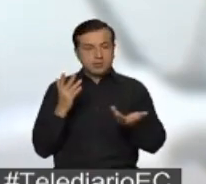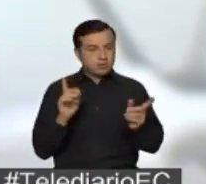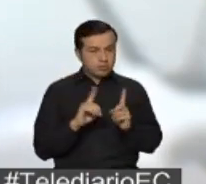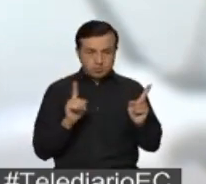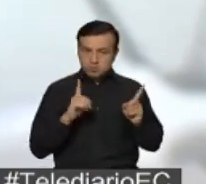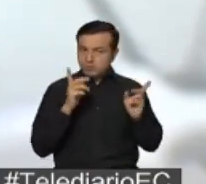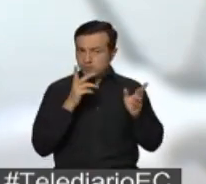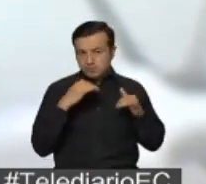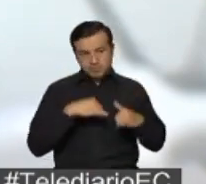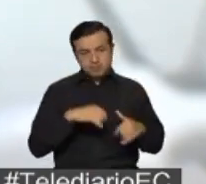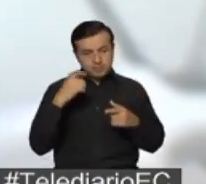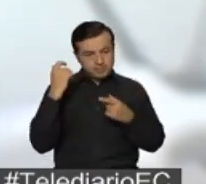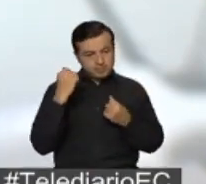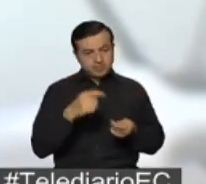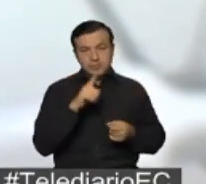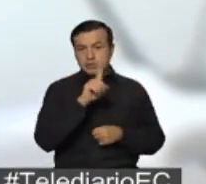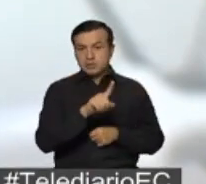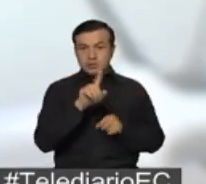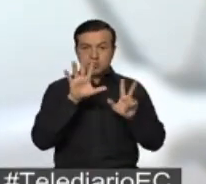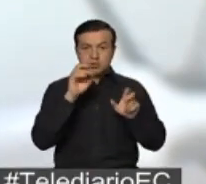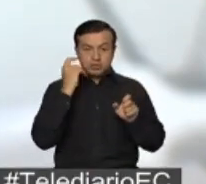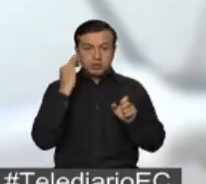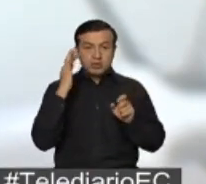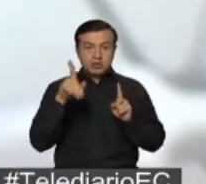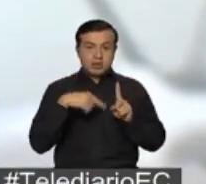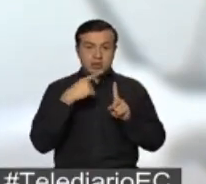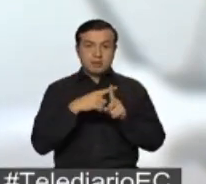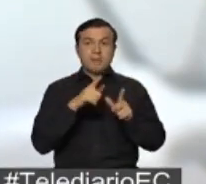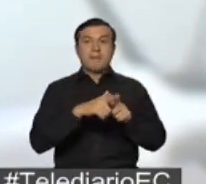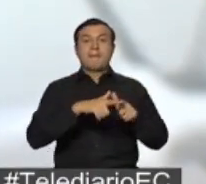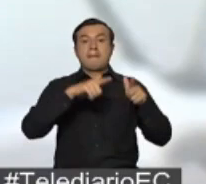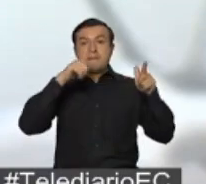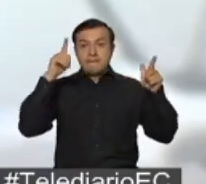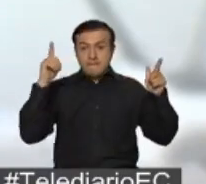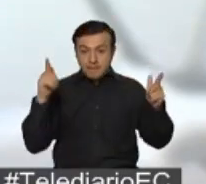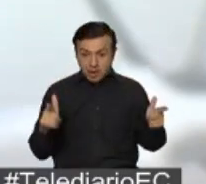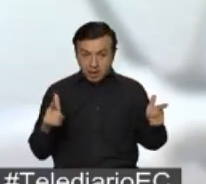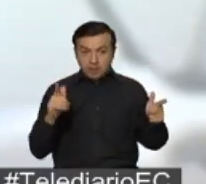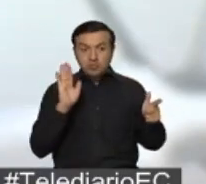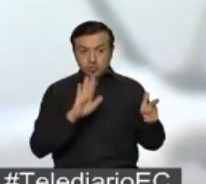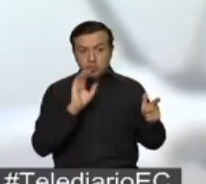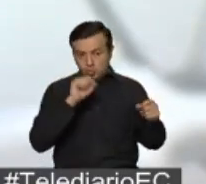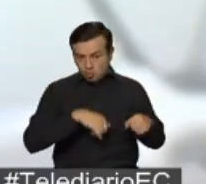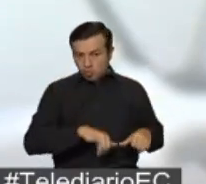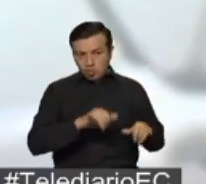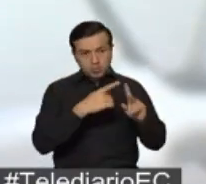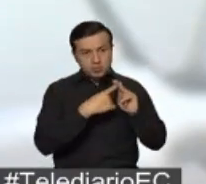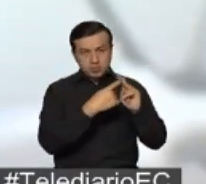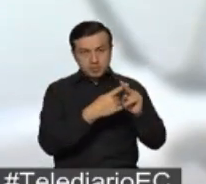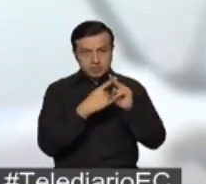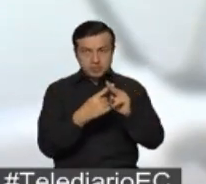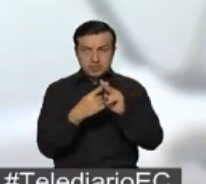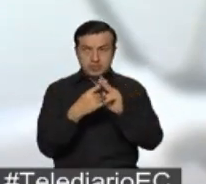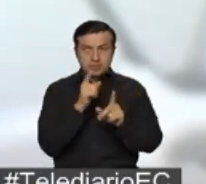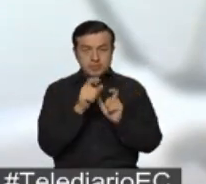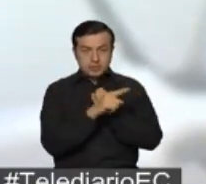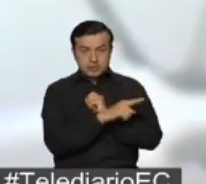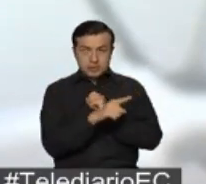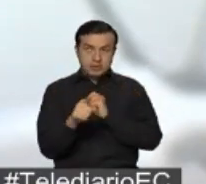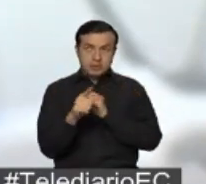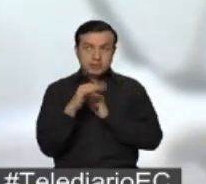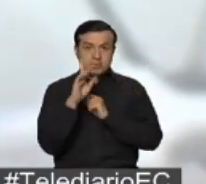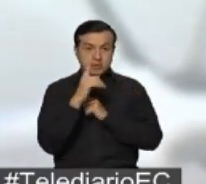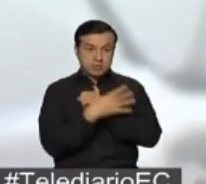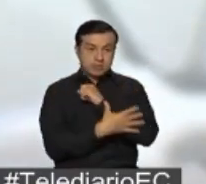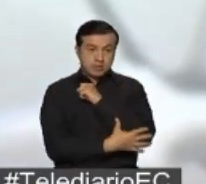queremos inyectar 180 días adicionales para que puedan colocar estos recursos en malas manos de las personas que